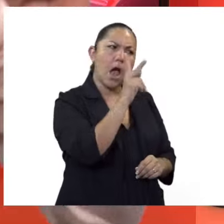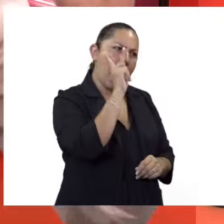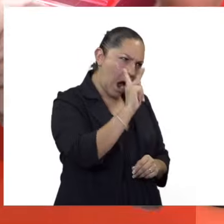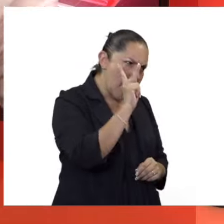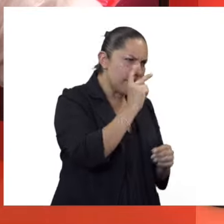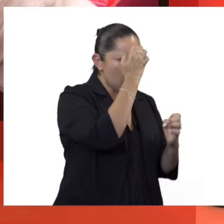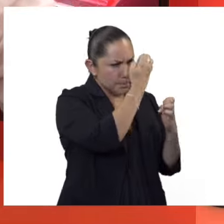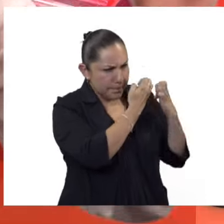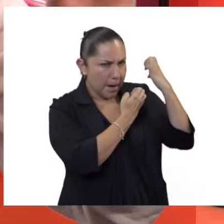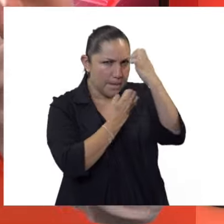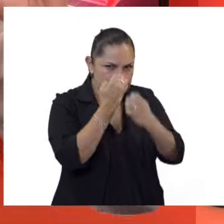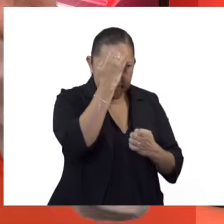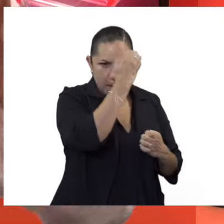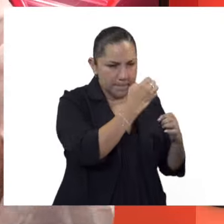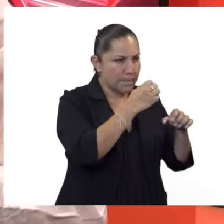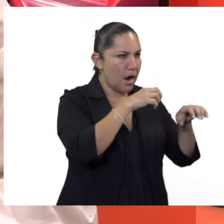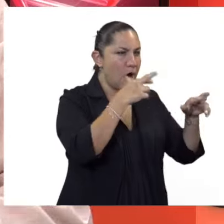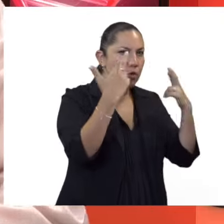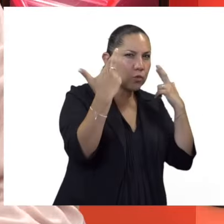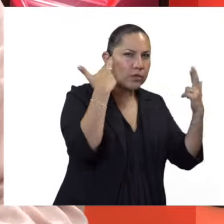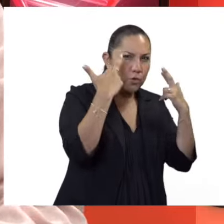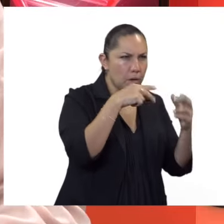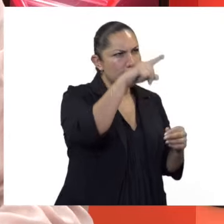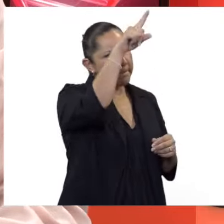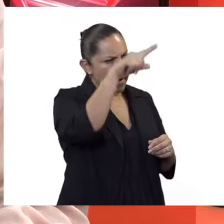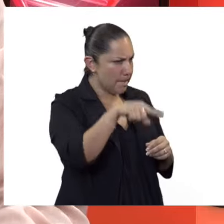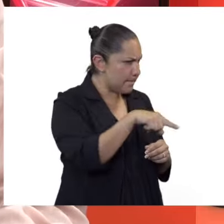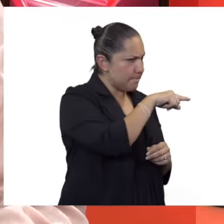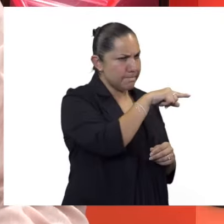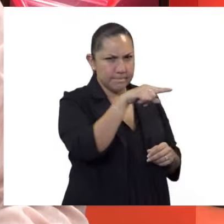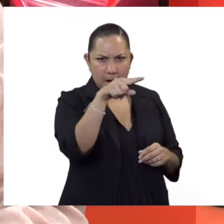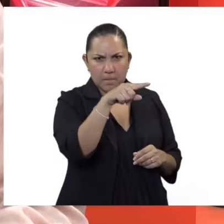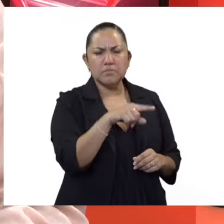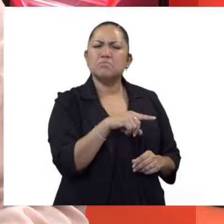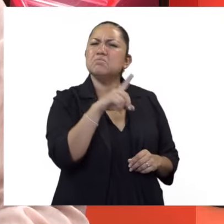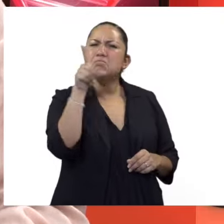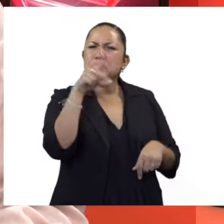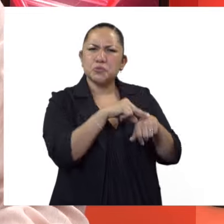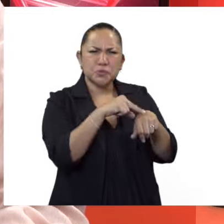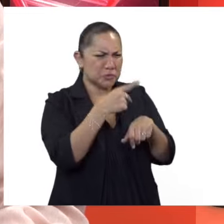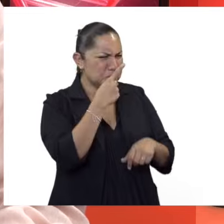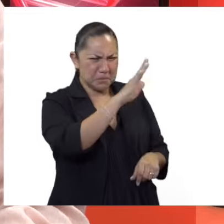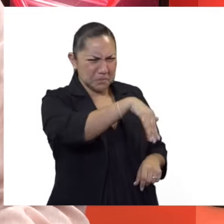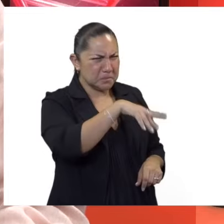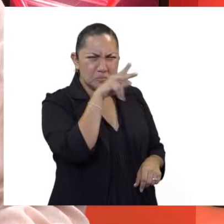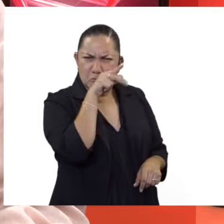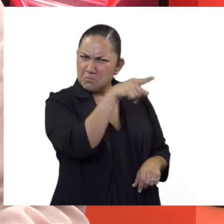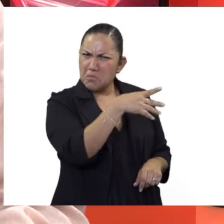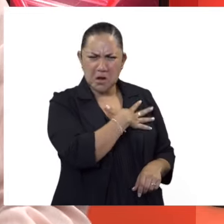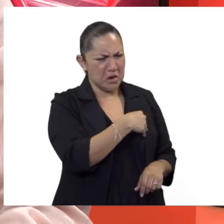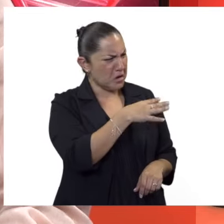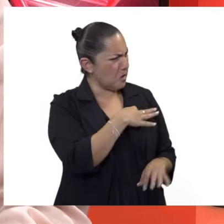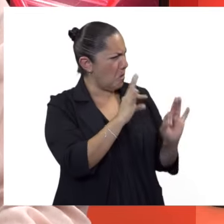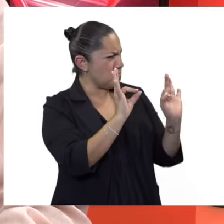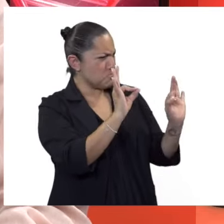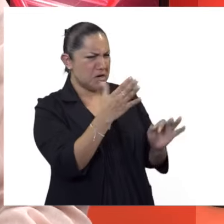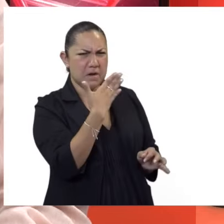pruebas movimiento para acá para allá para I para abajo y me dijo No te preocupes no no hay problema tu hijo está